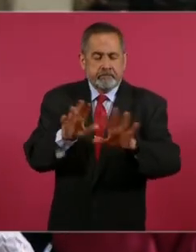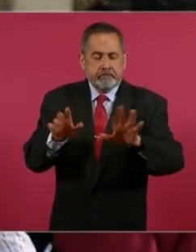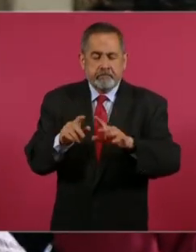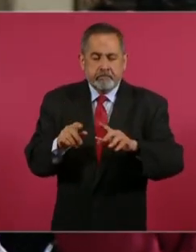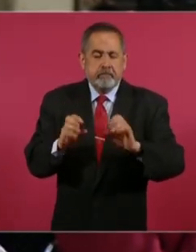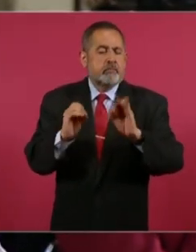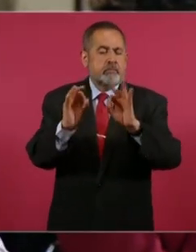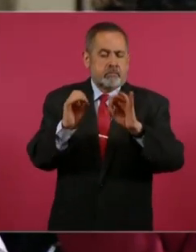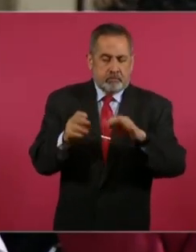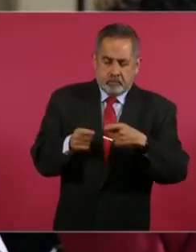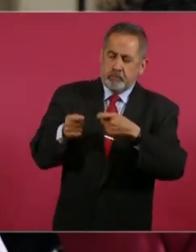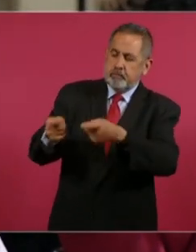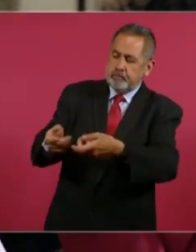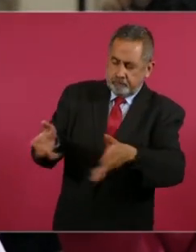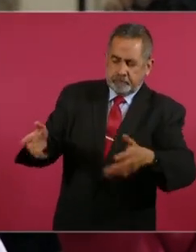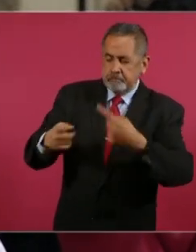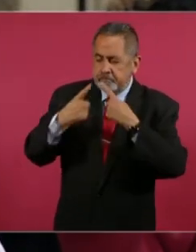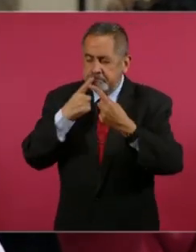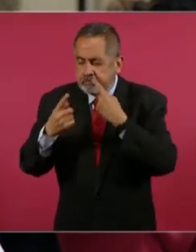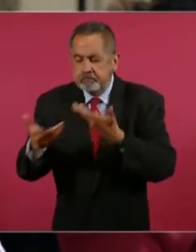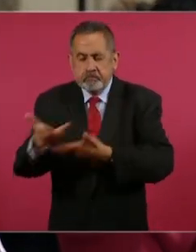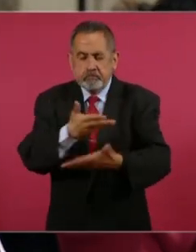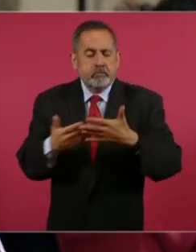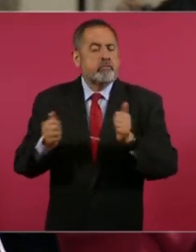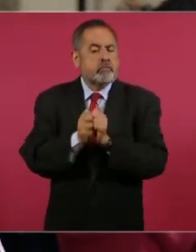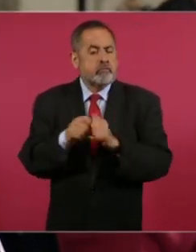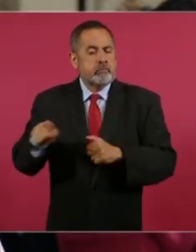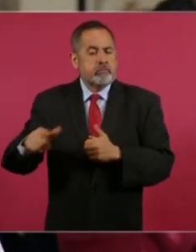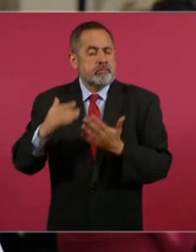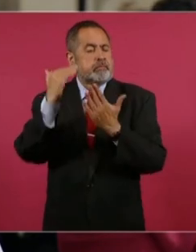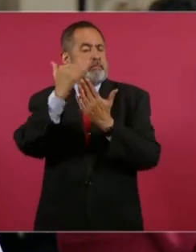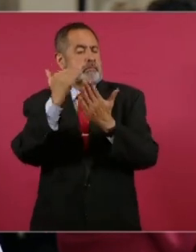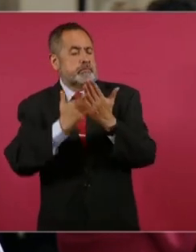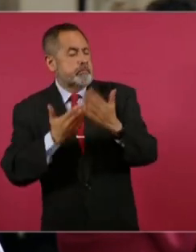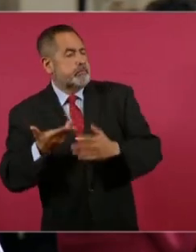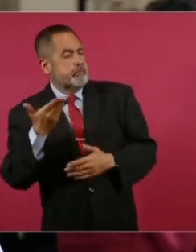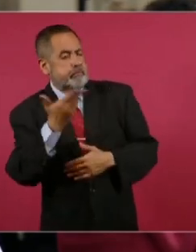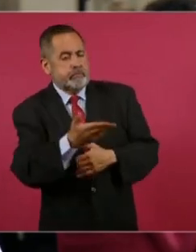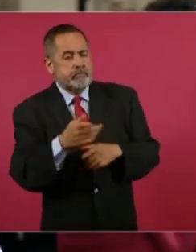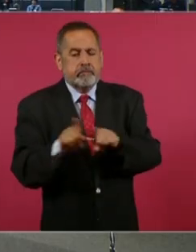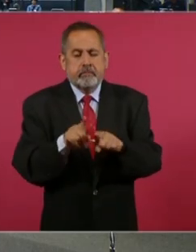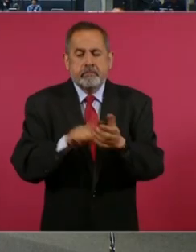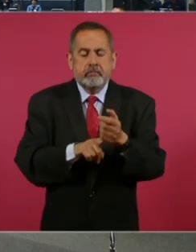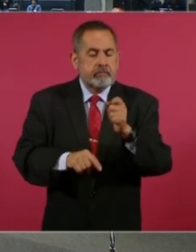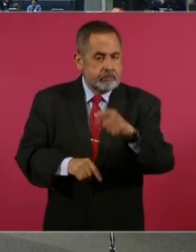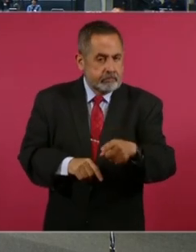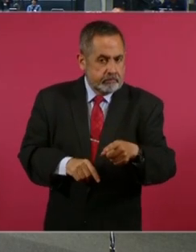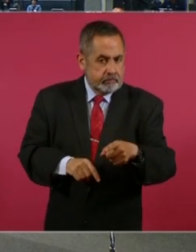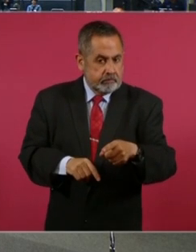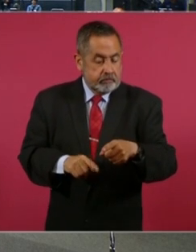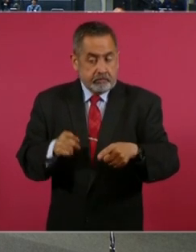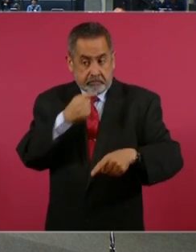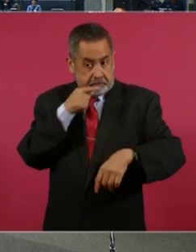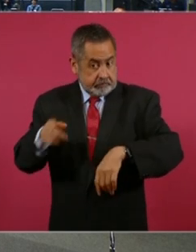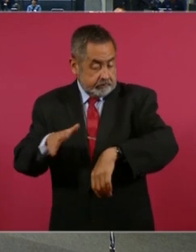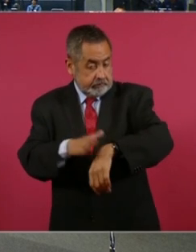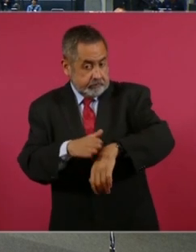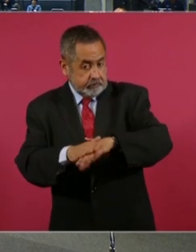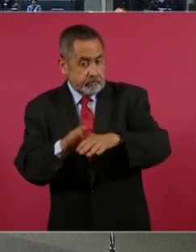las oficinas, establecer un diálogo, porque dentro de este pliego petitorio también, por ejemplo, hay